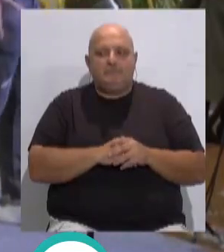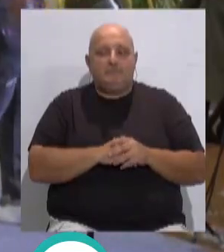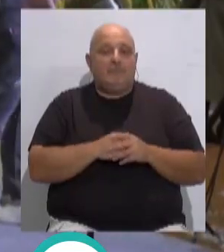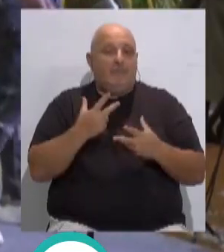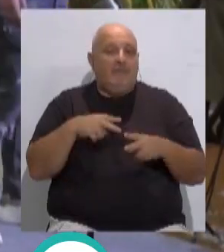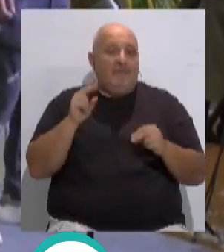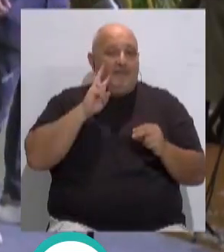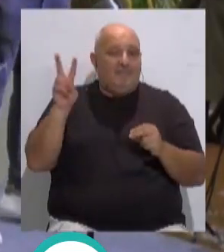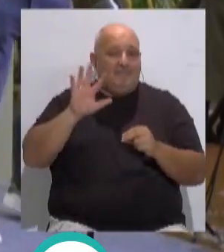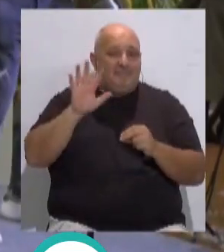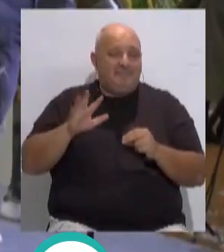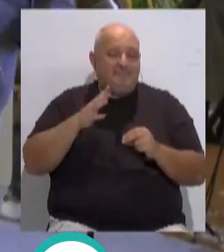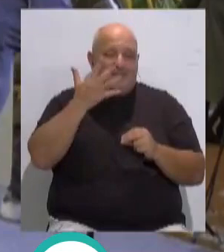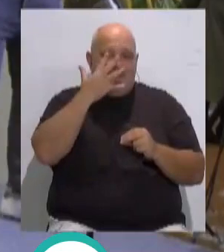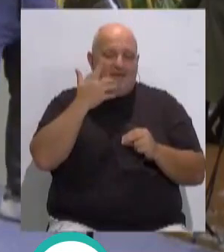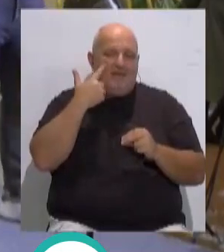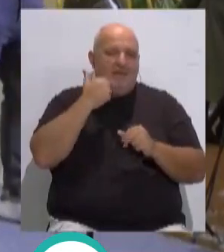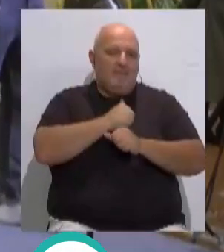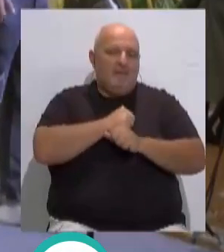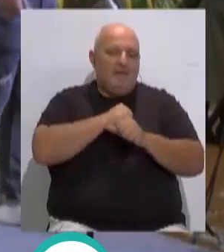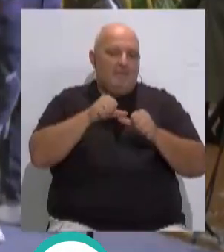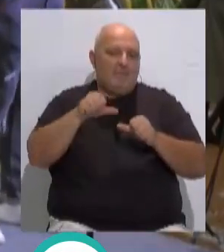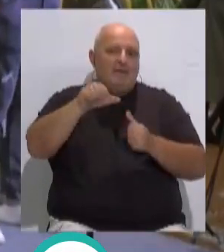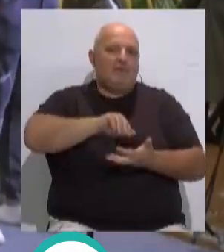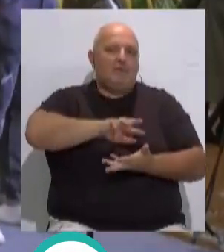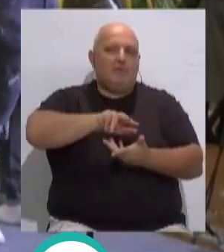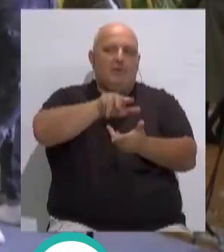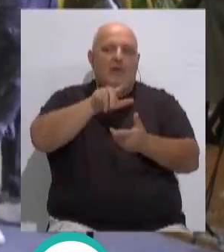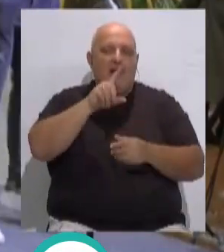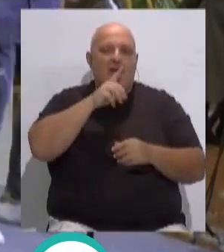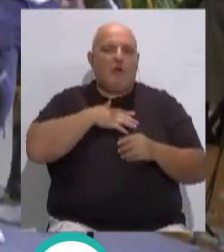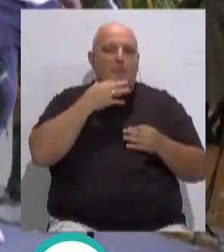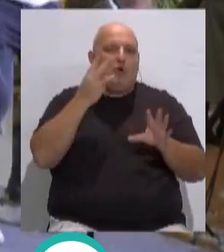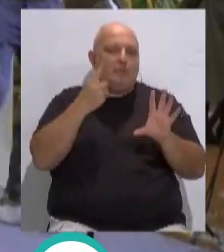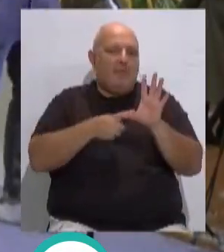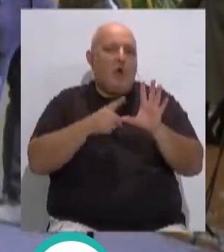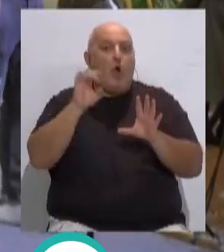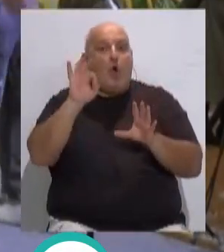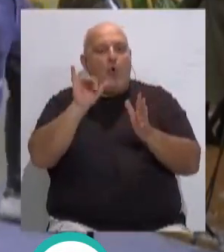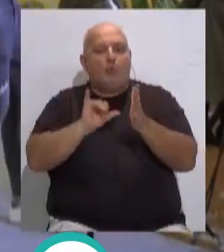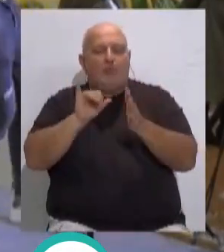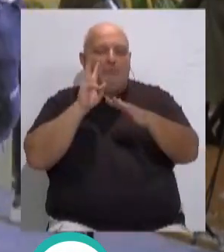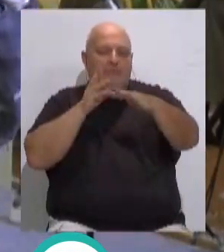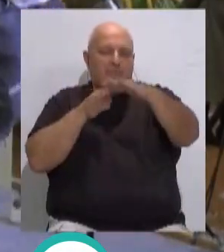Y así con estas coplas nos despedimos. Más noticias a partir de las 8:30 de la tarde de la mano de nuestra